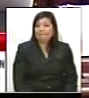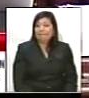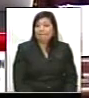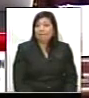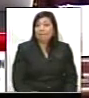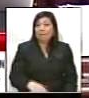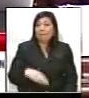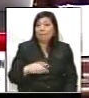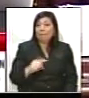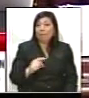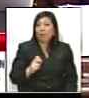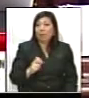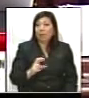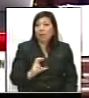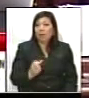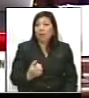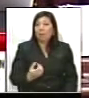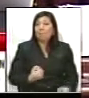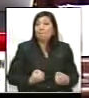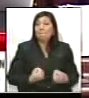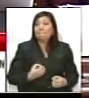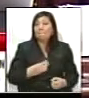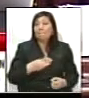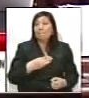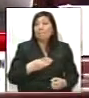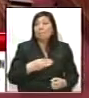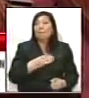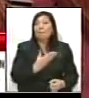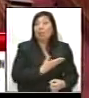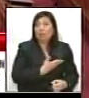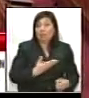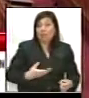monterola presidente de la comisión de transportes hasta por 10 minutos